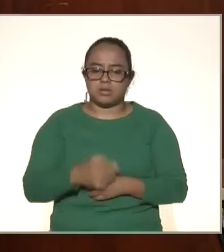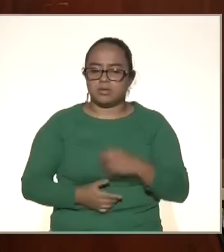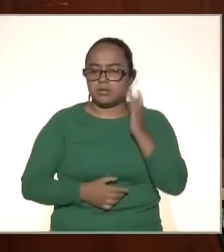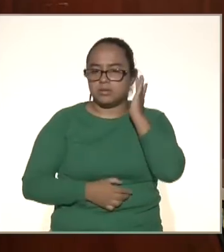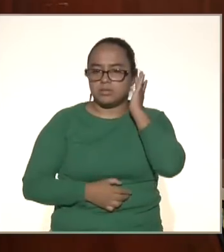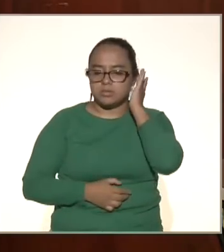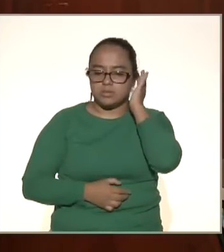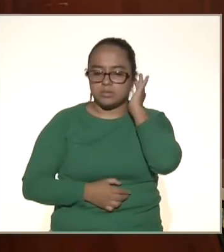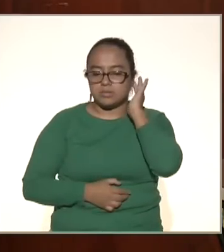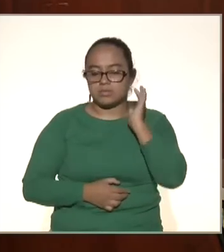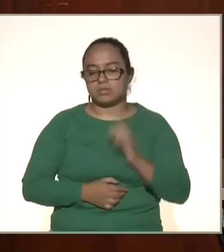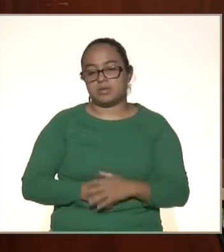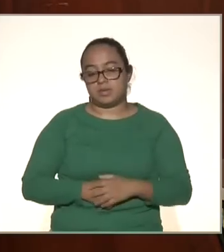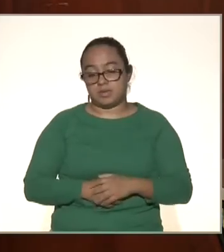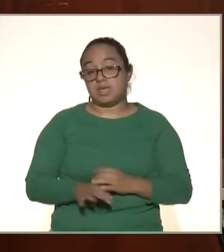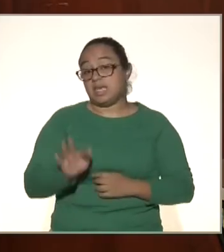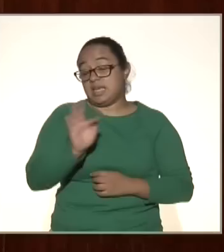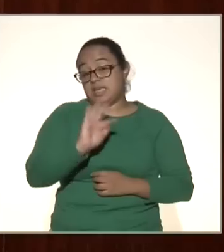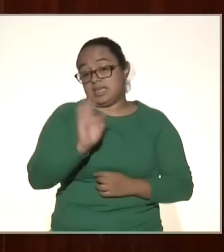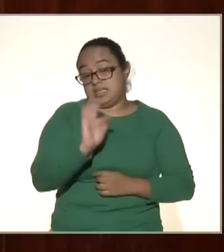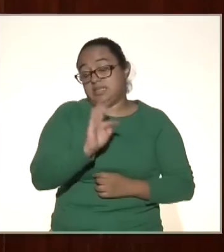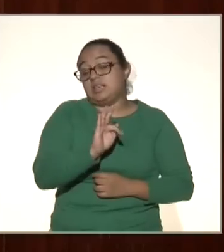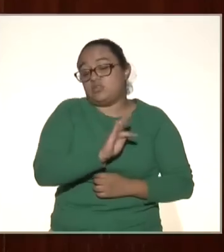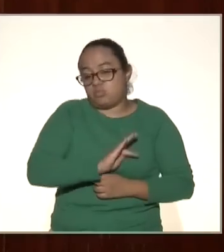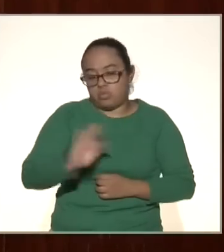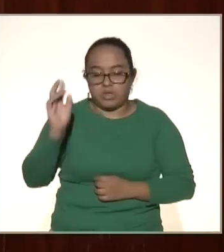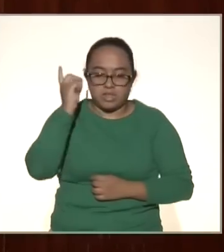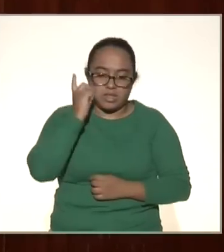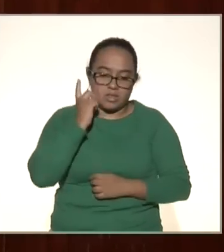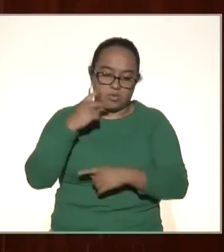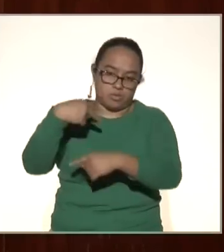Sí, En el mejor de los casos. En el mejor, En de, el los mejor casos. de los casos. Blanca.